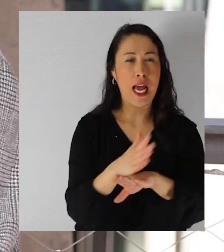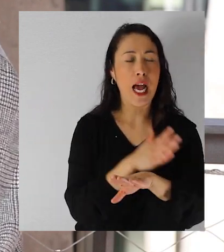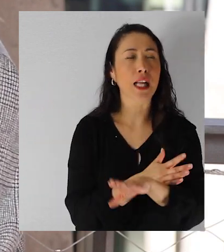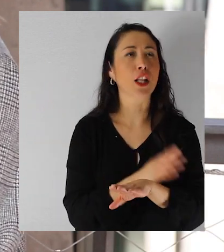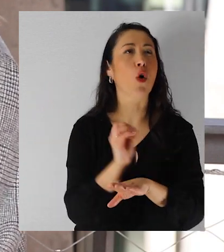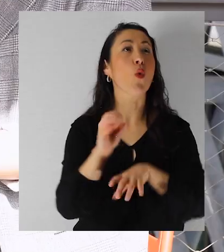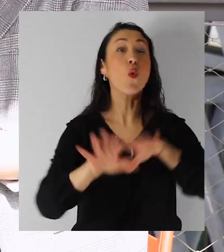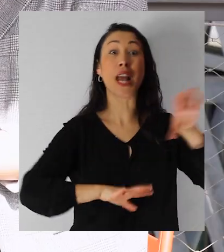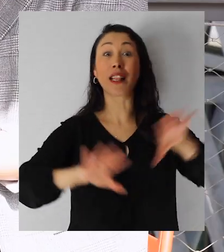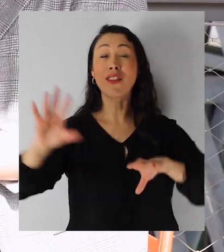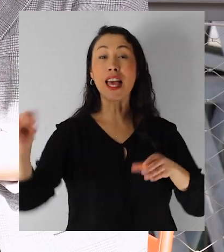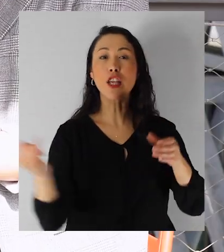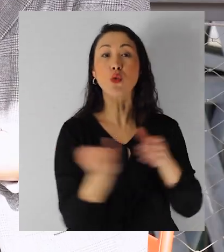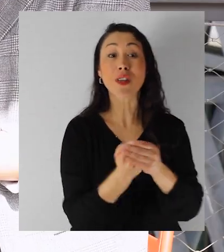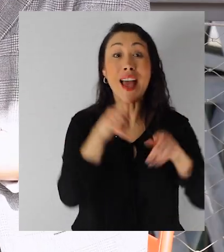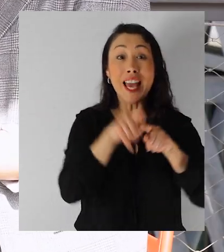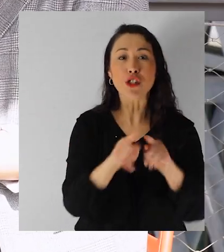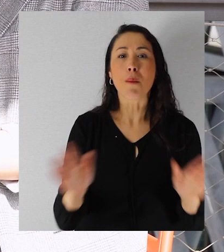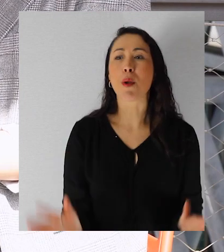que sea inclusiva,